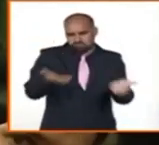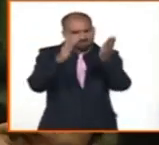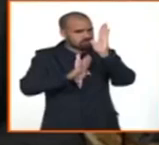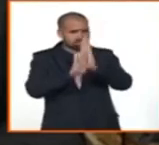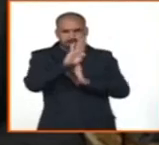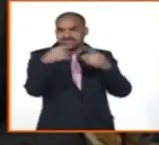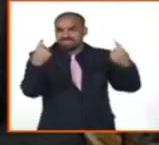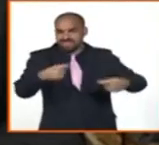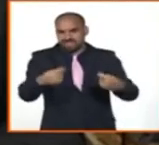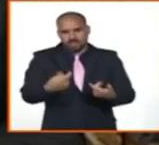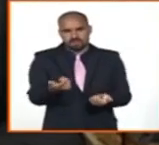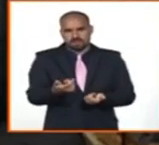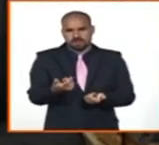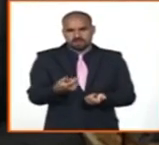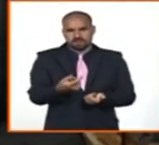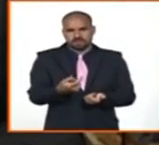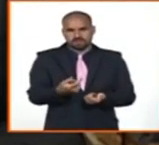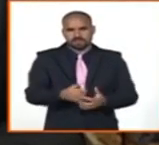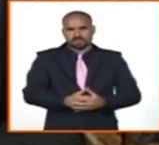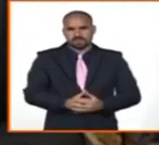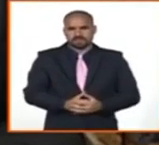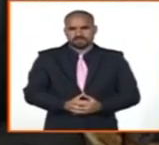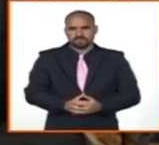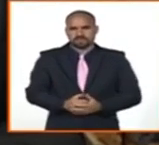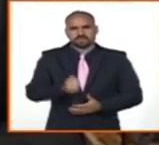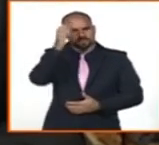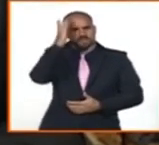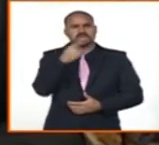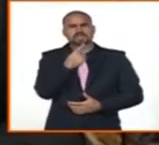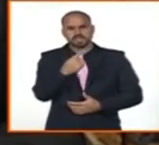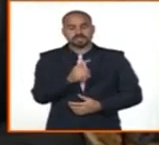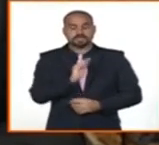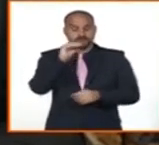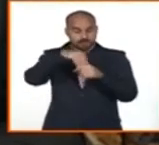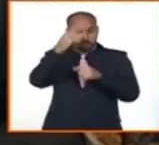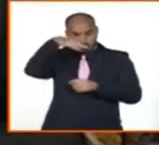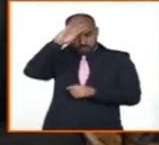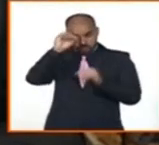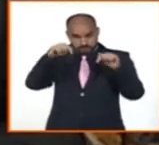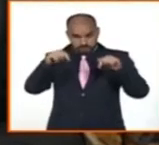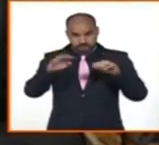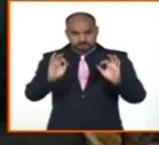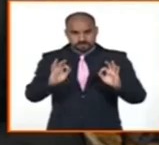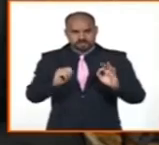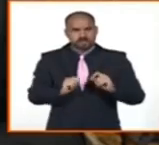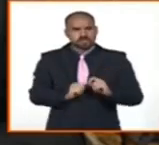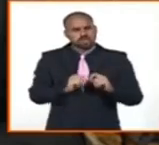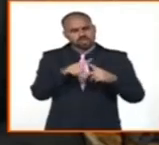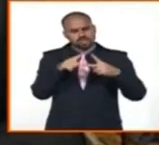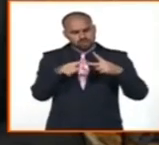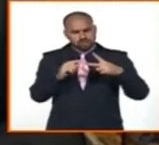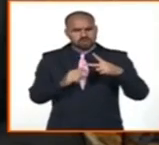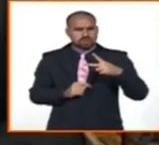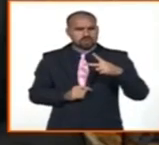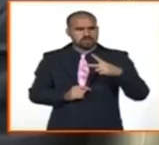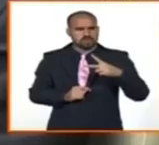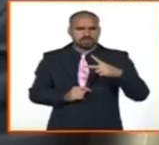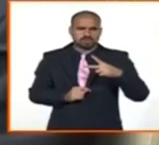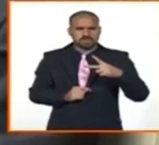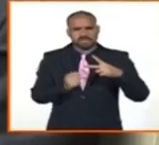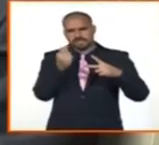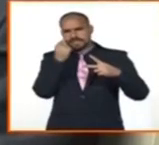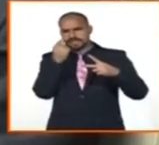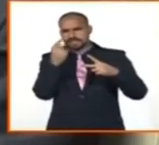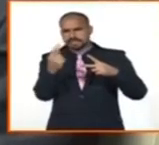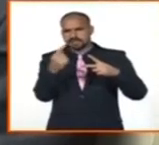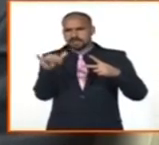mundo. En lo interno, yo creo que dos elementos que demuestran la vigencia de las